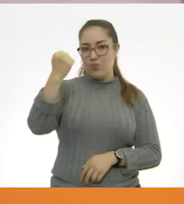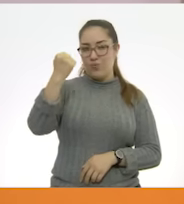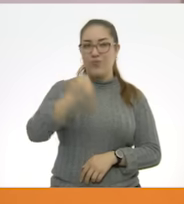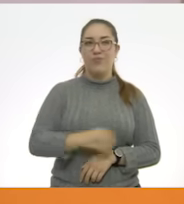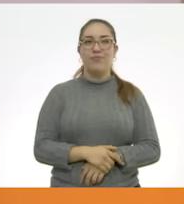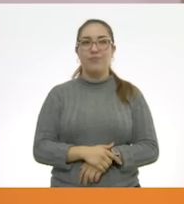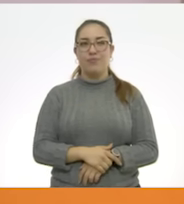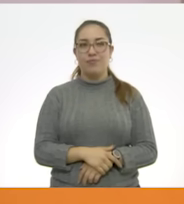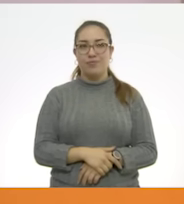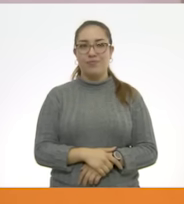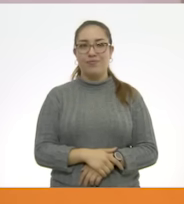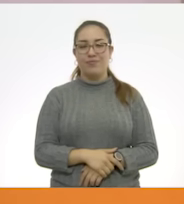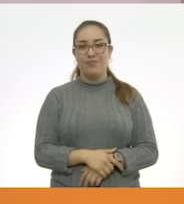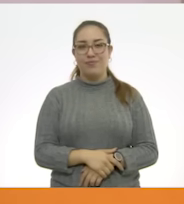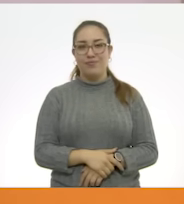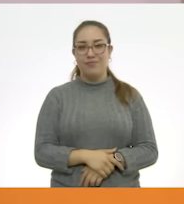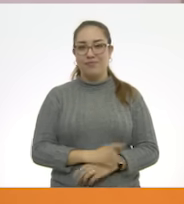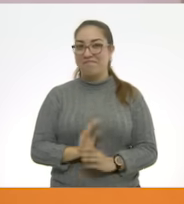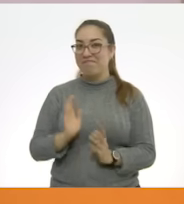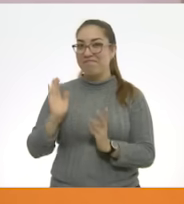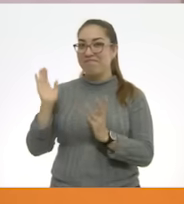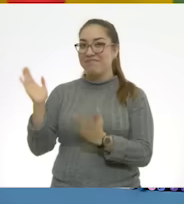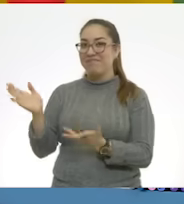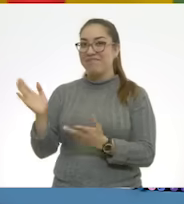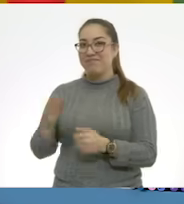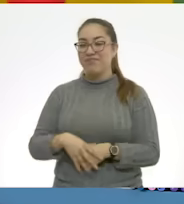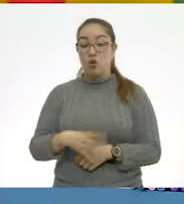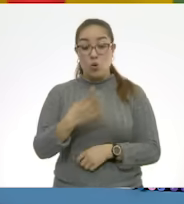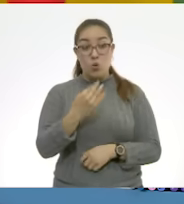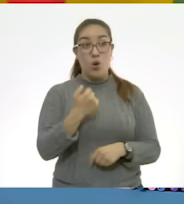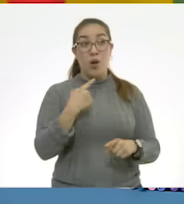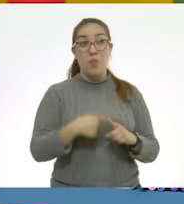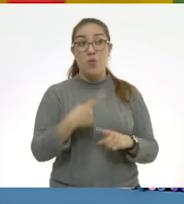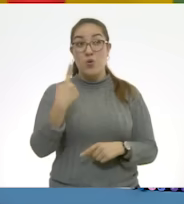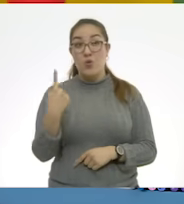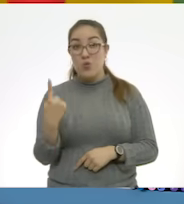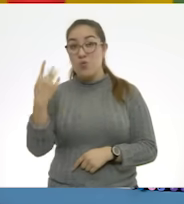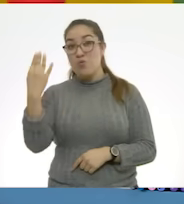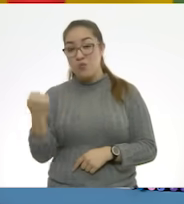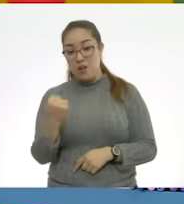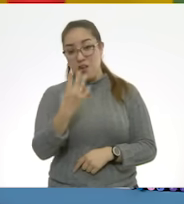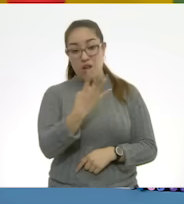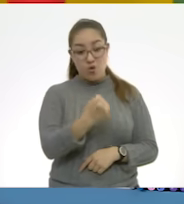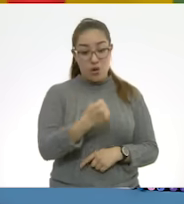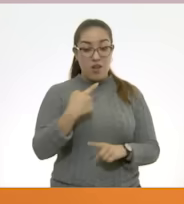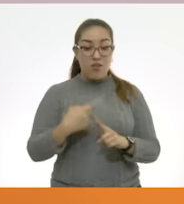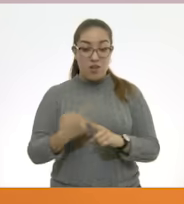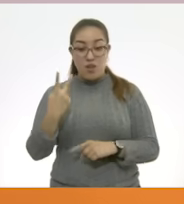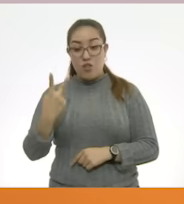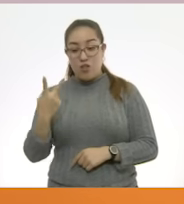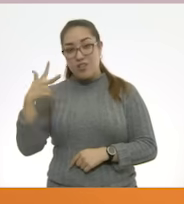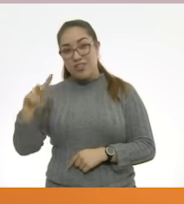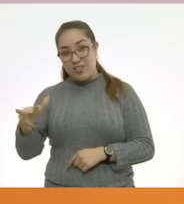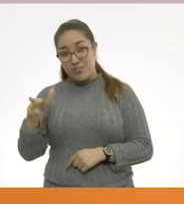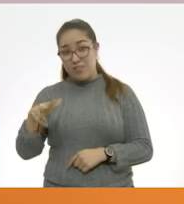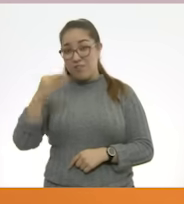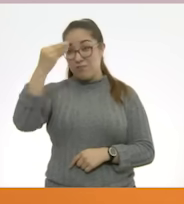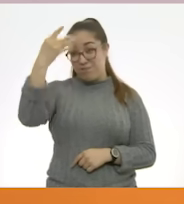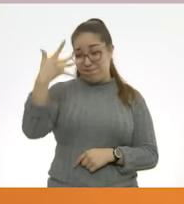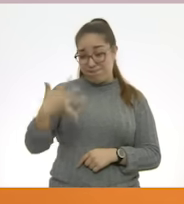8, 9. 9 por 1, 9. 9 por 2, 18. Y así